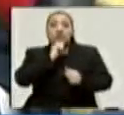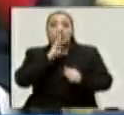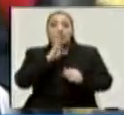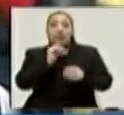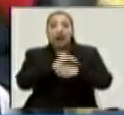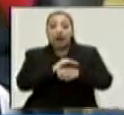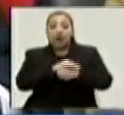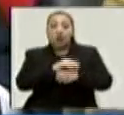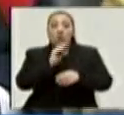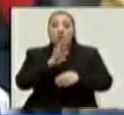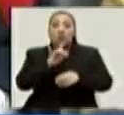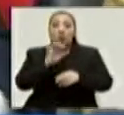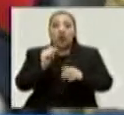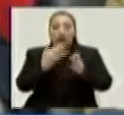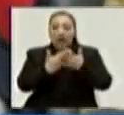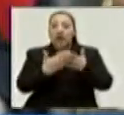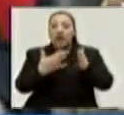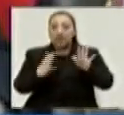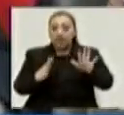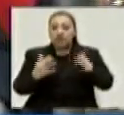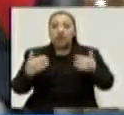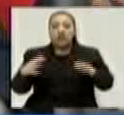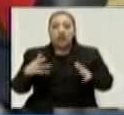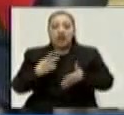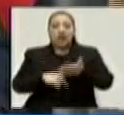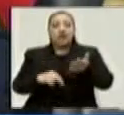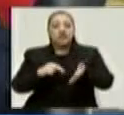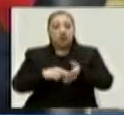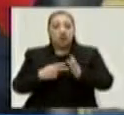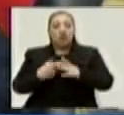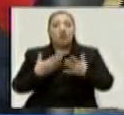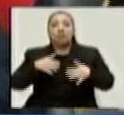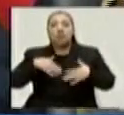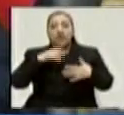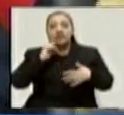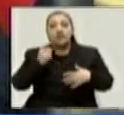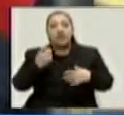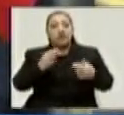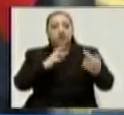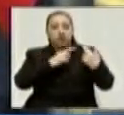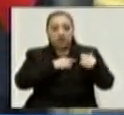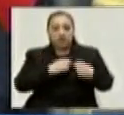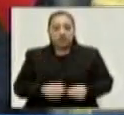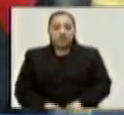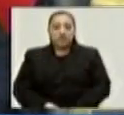bancario del señor Manuel Burga y de otros que resulten seguramente responsables.